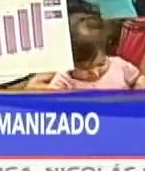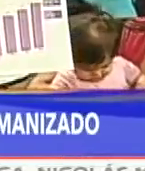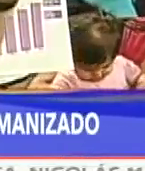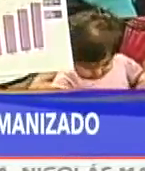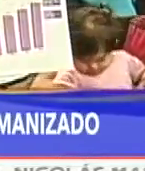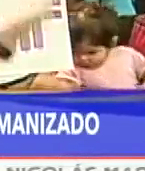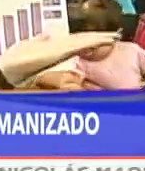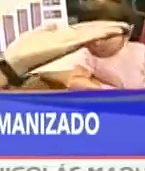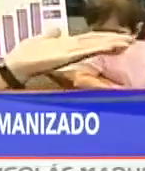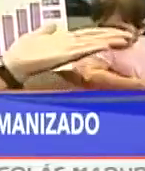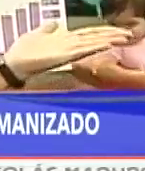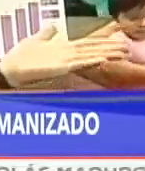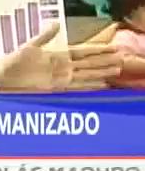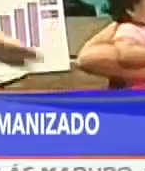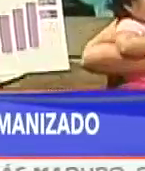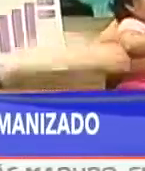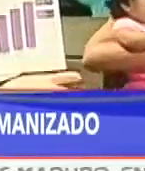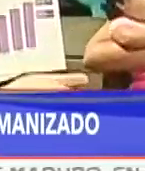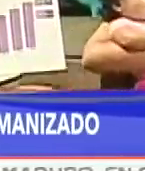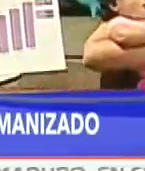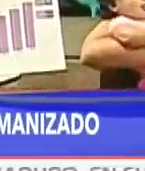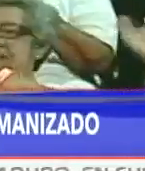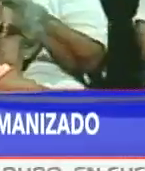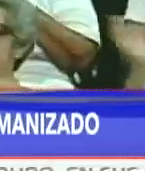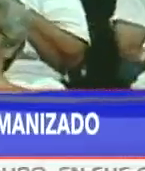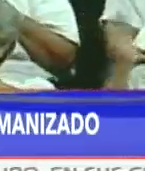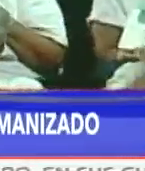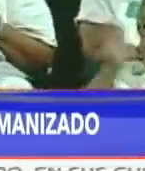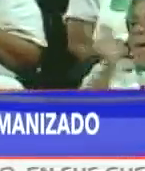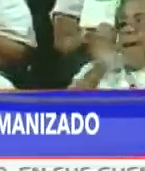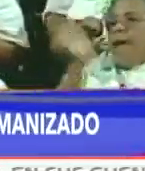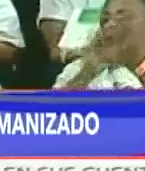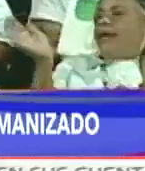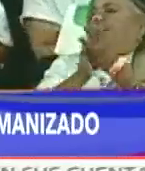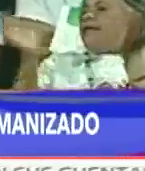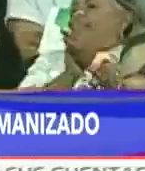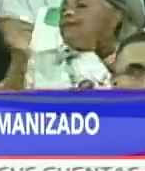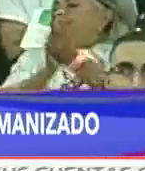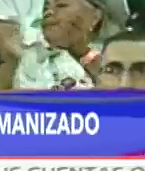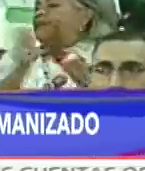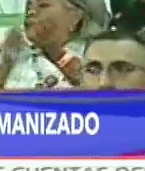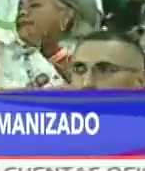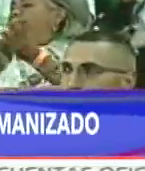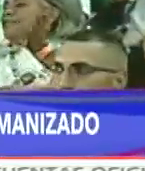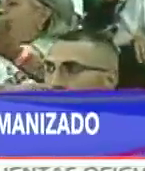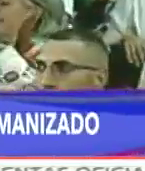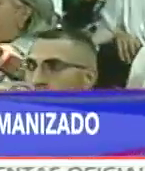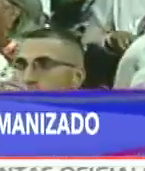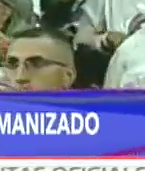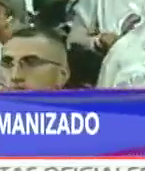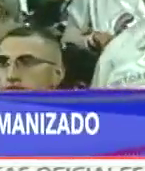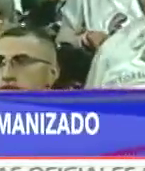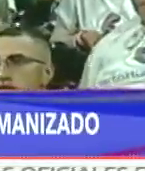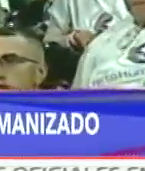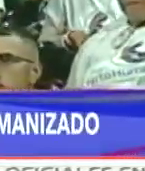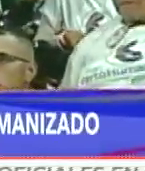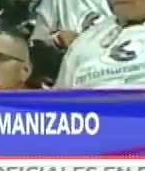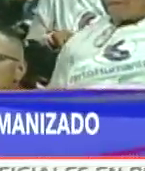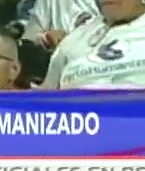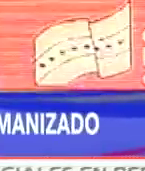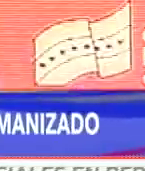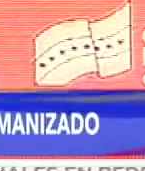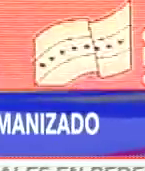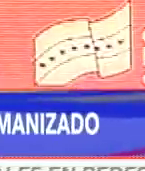la región en protección a la maternidad y a la lactancia materna. Bueno, entonces tengo dos cosas